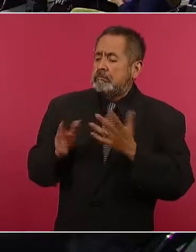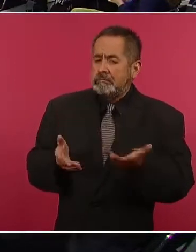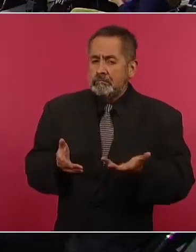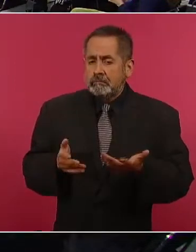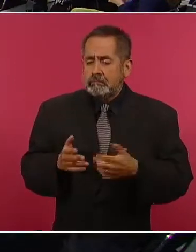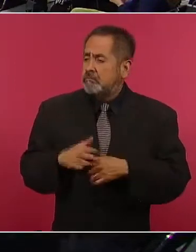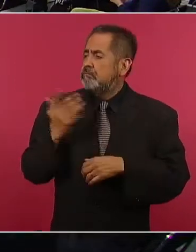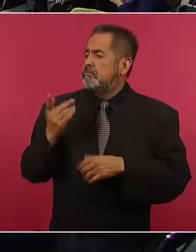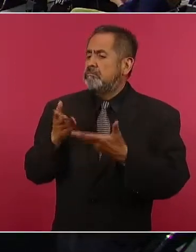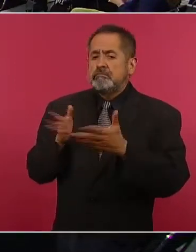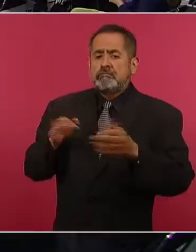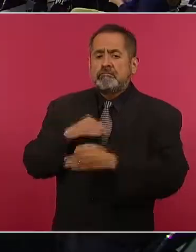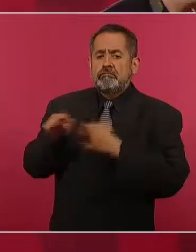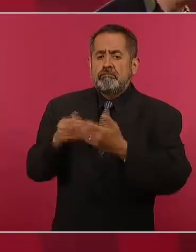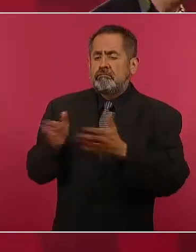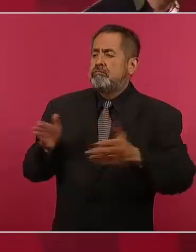¿Por qué